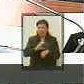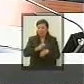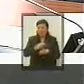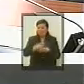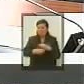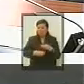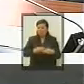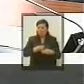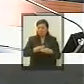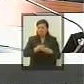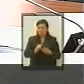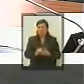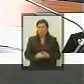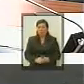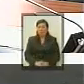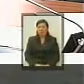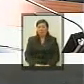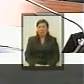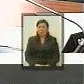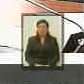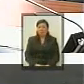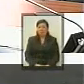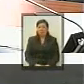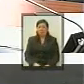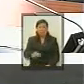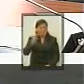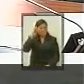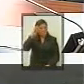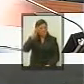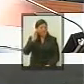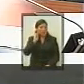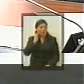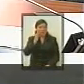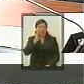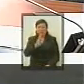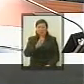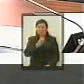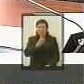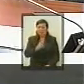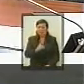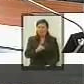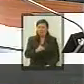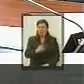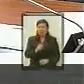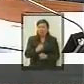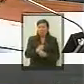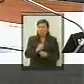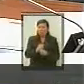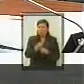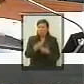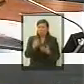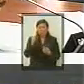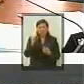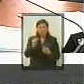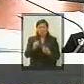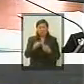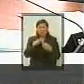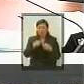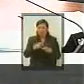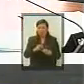Mundial de la biodiversidad madre de Dios nos está entregando mucho y el objeto es